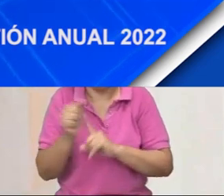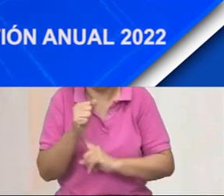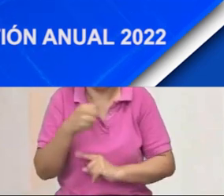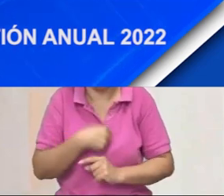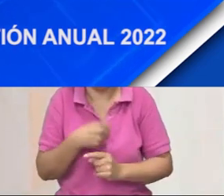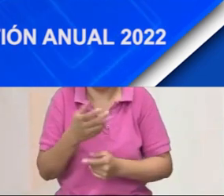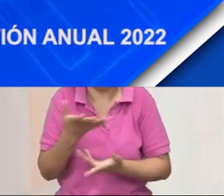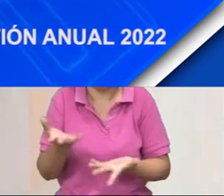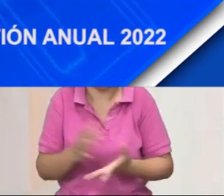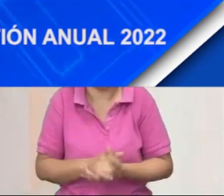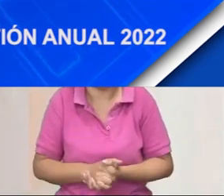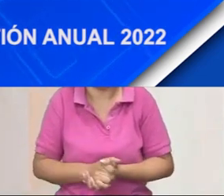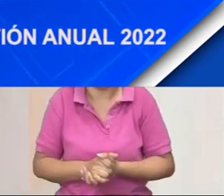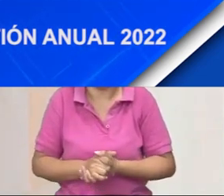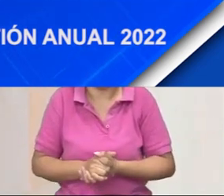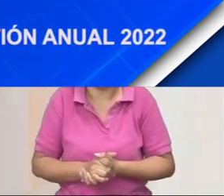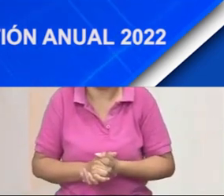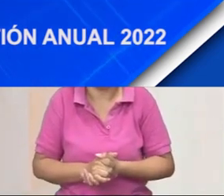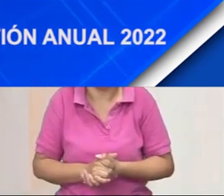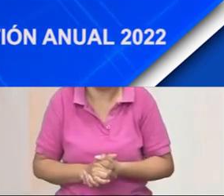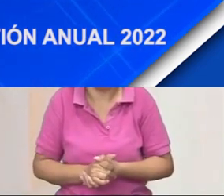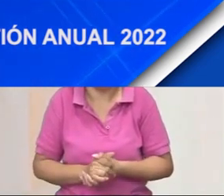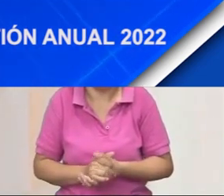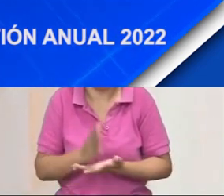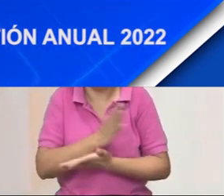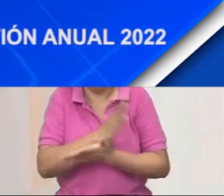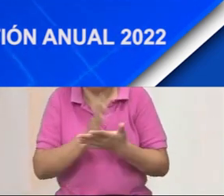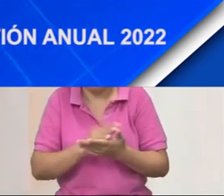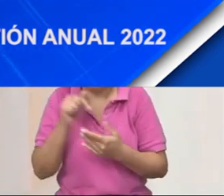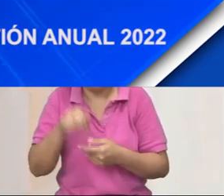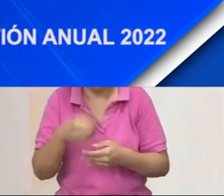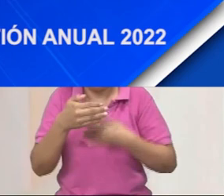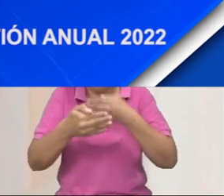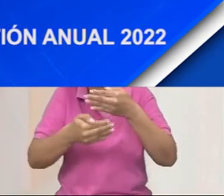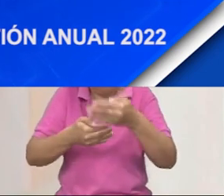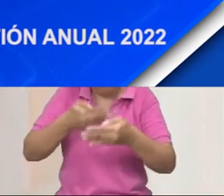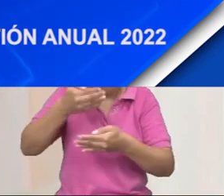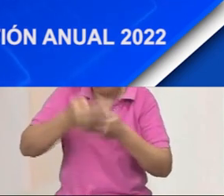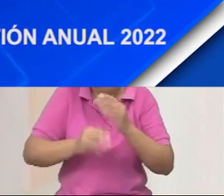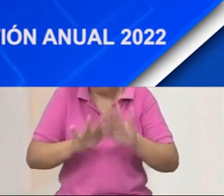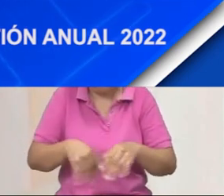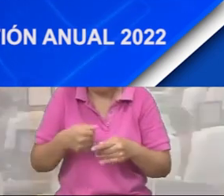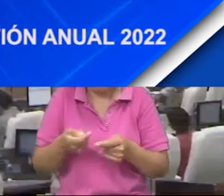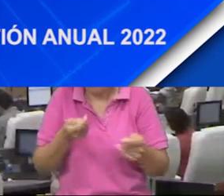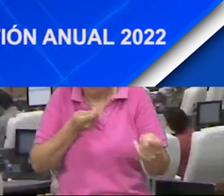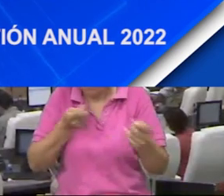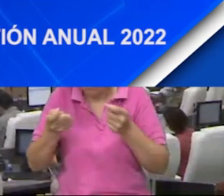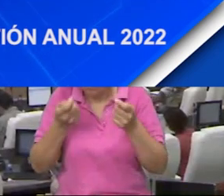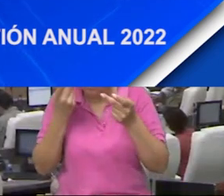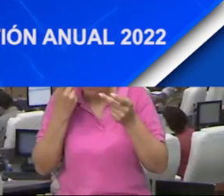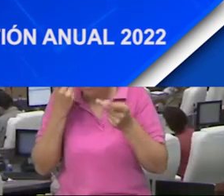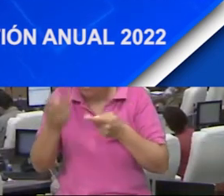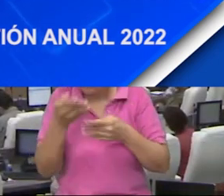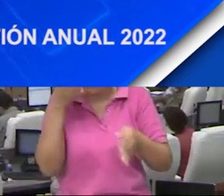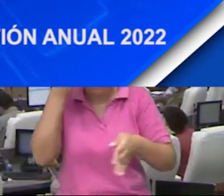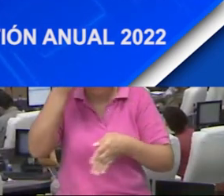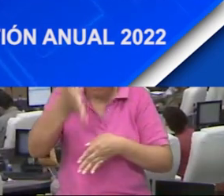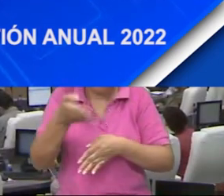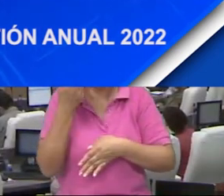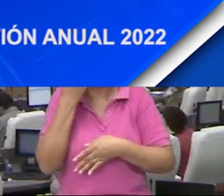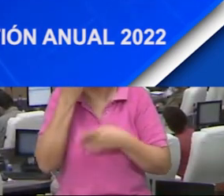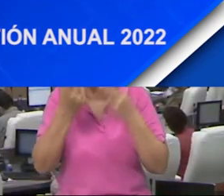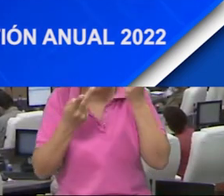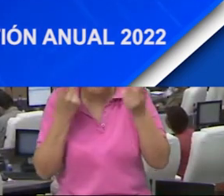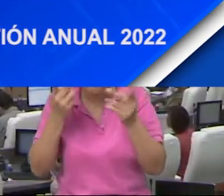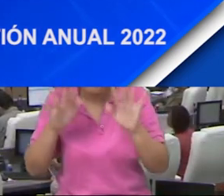Montenegro, quien agregó que durante ese periodo la captación de depósitos del público superó los índices históricos y